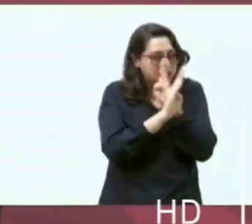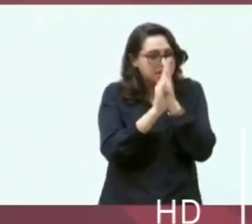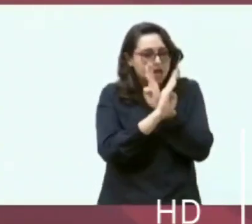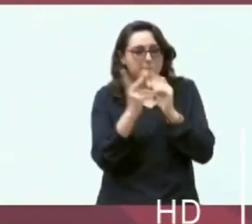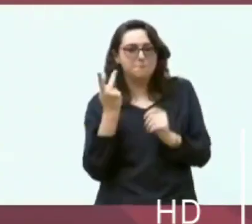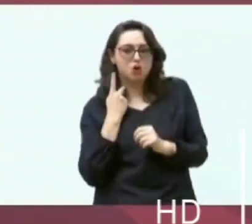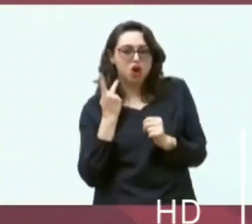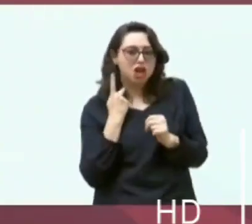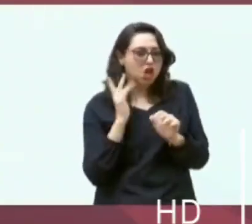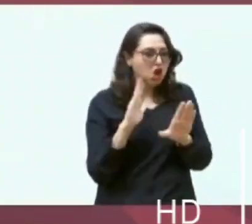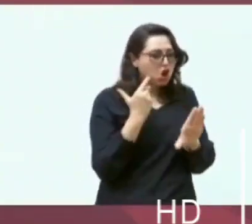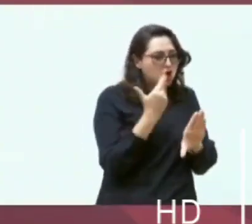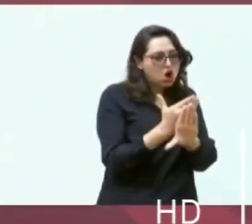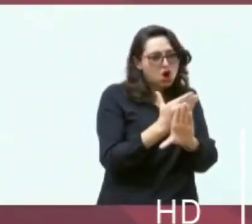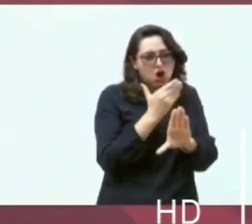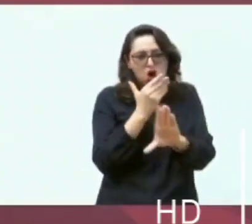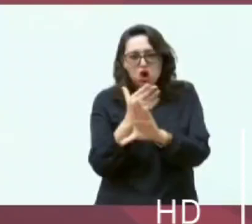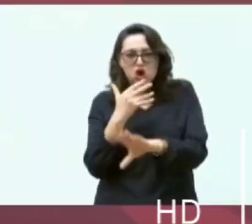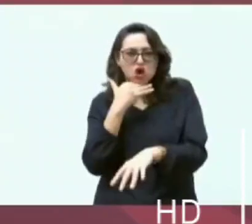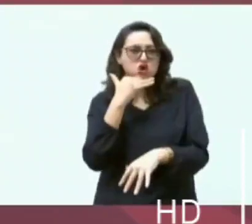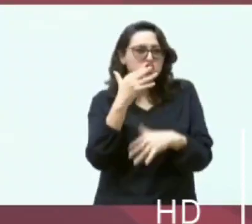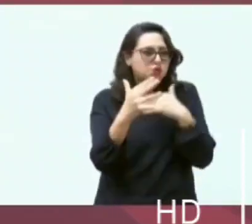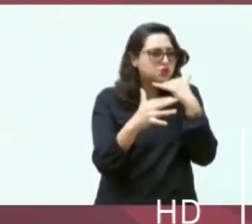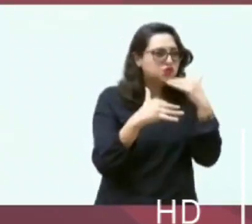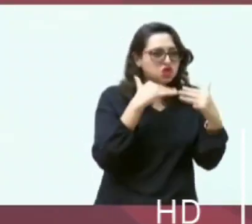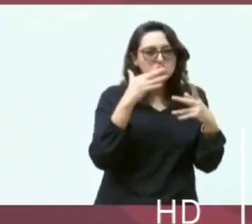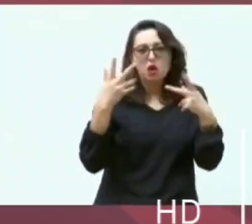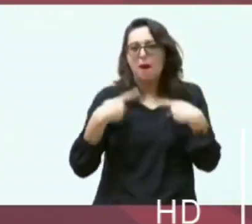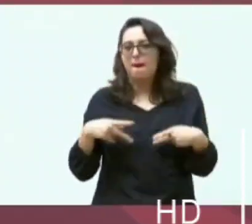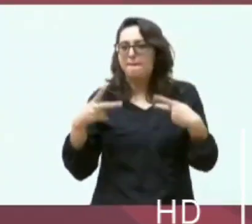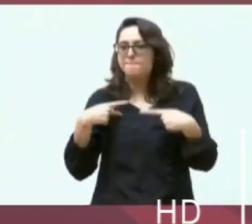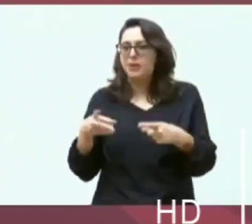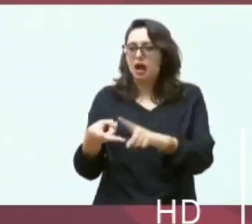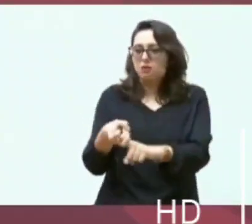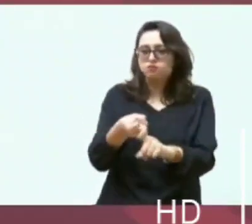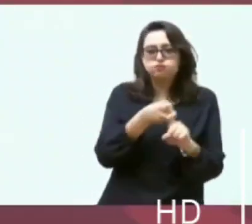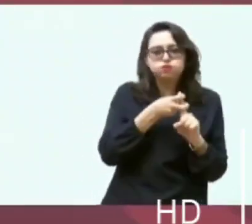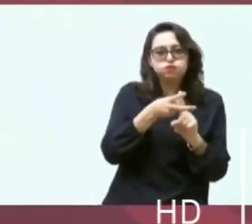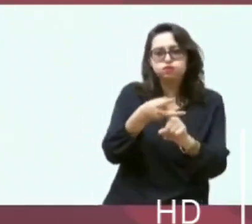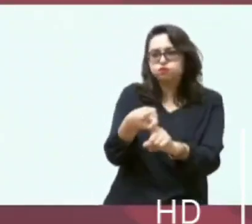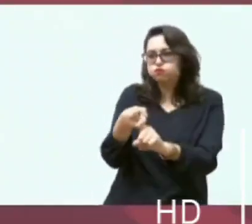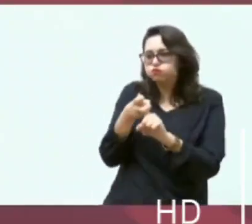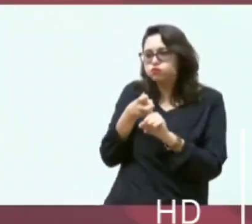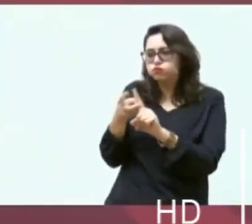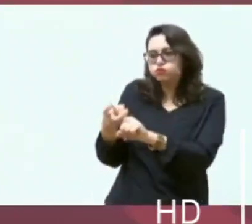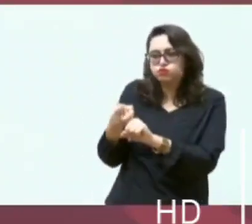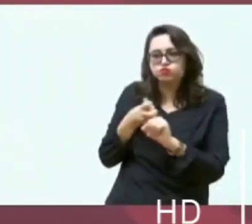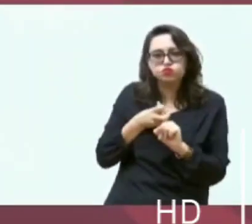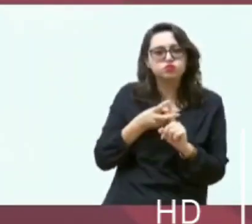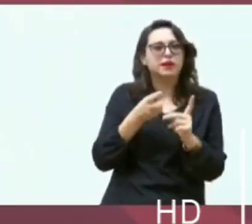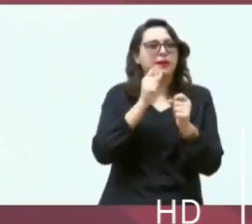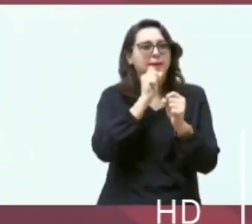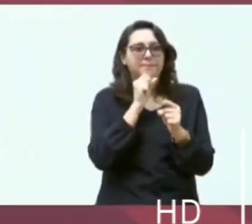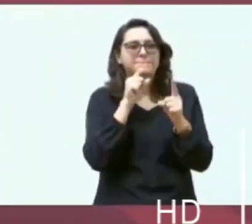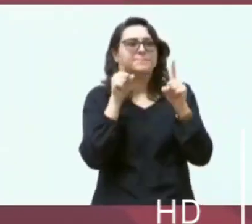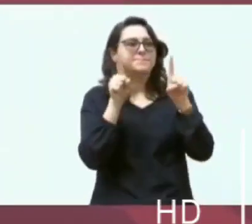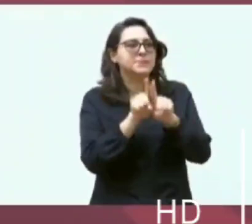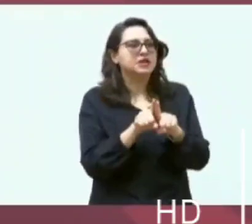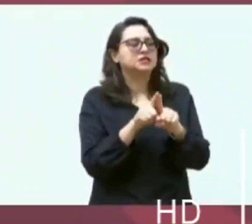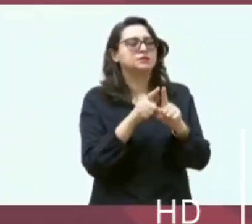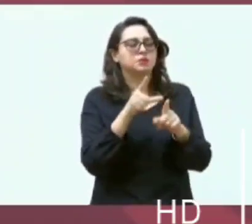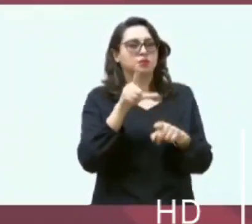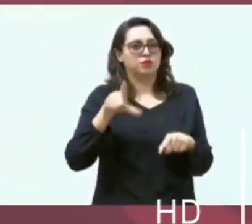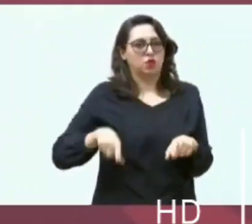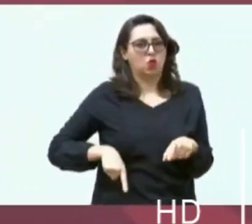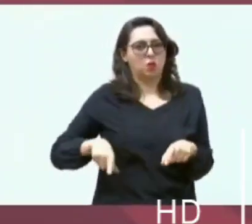político, guerra sucia, desaparecidos y la participación de diversas entidades del